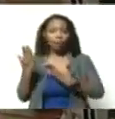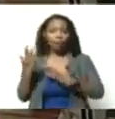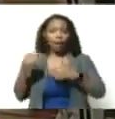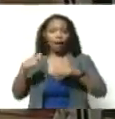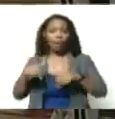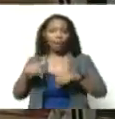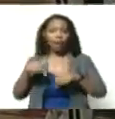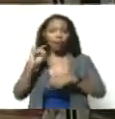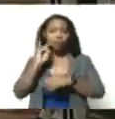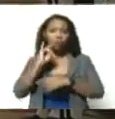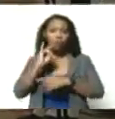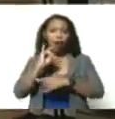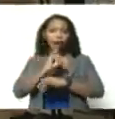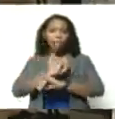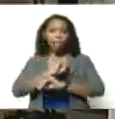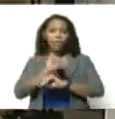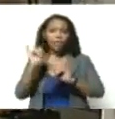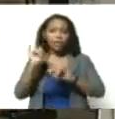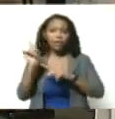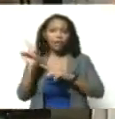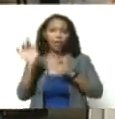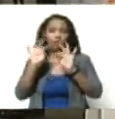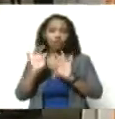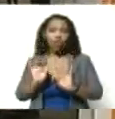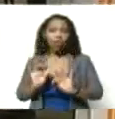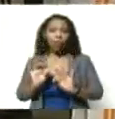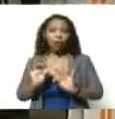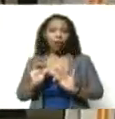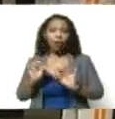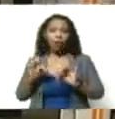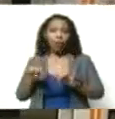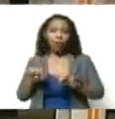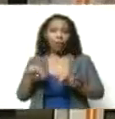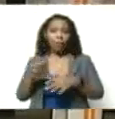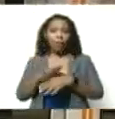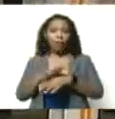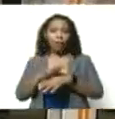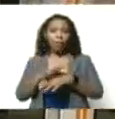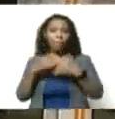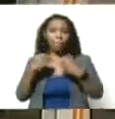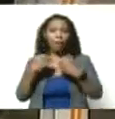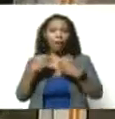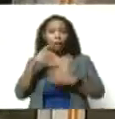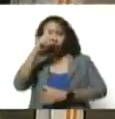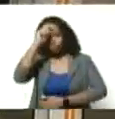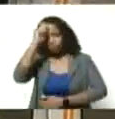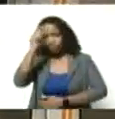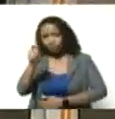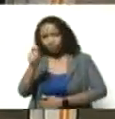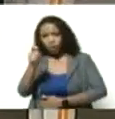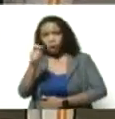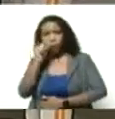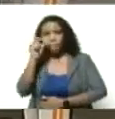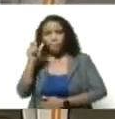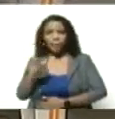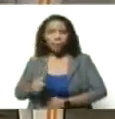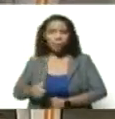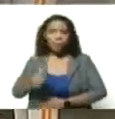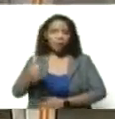este lunes, finaliza de esta manera este martes para rendir tributo al cronista